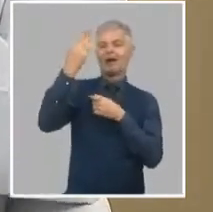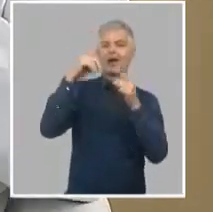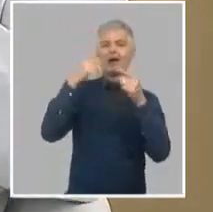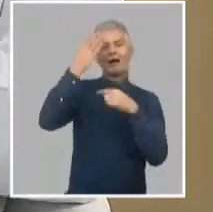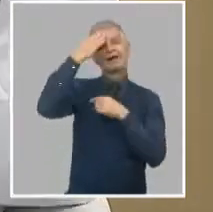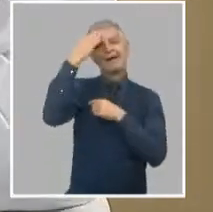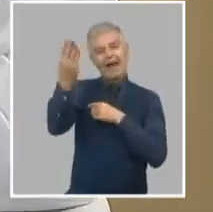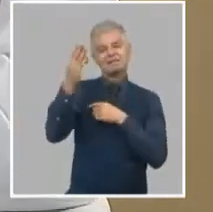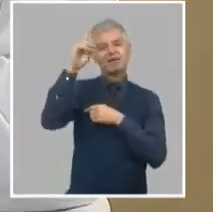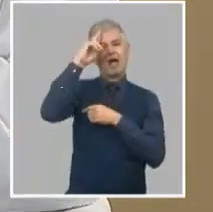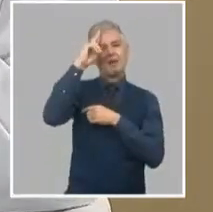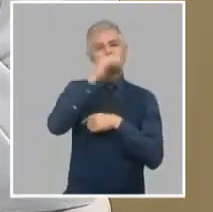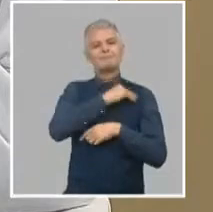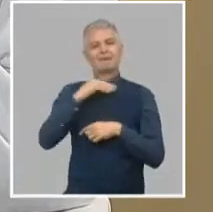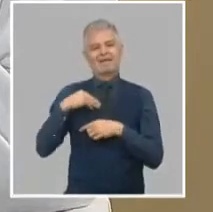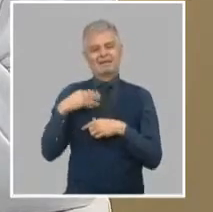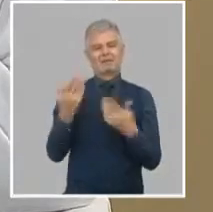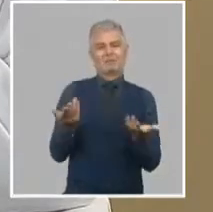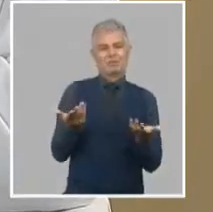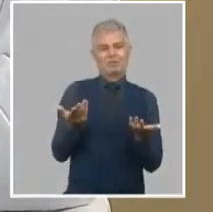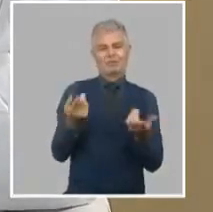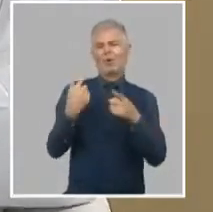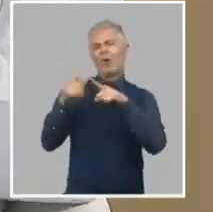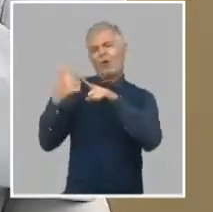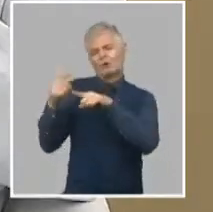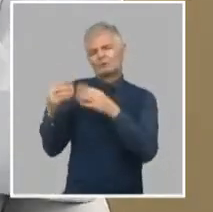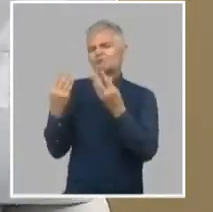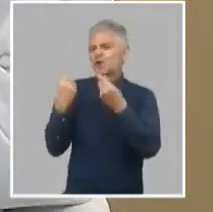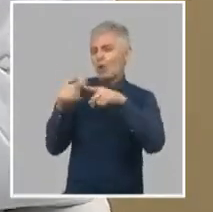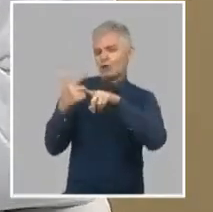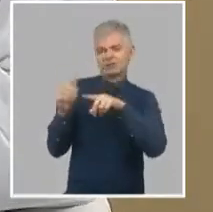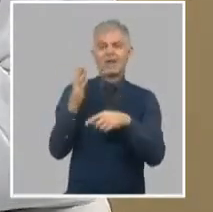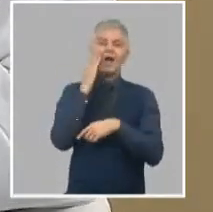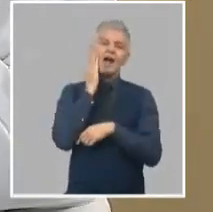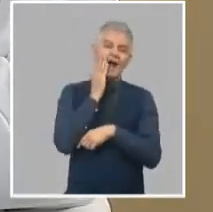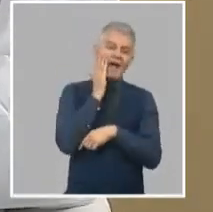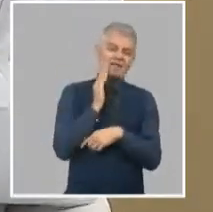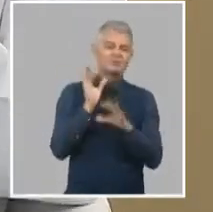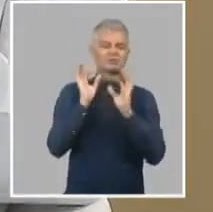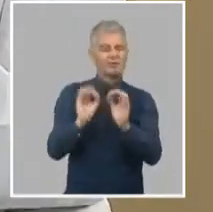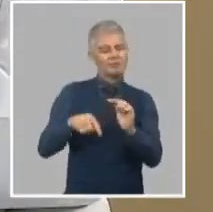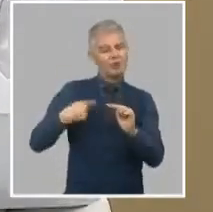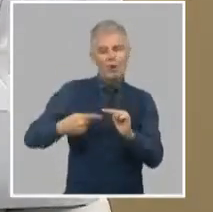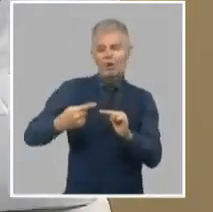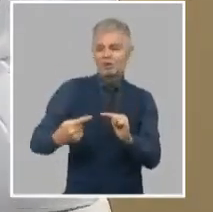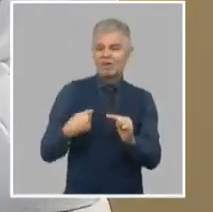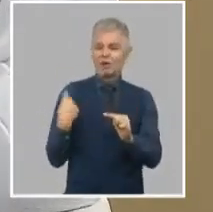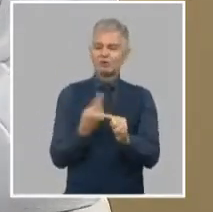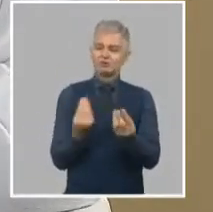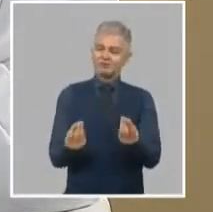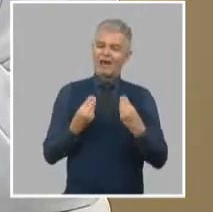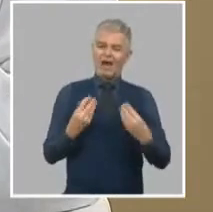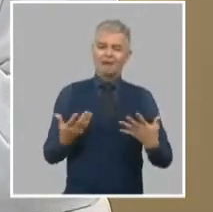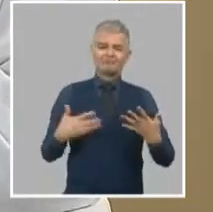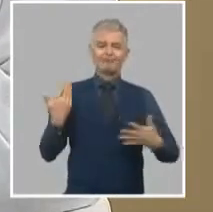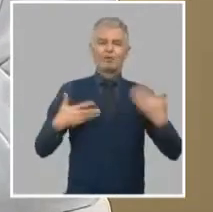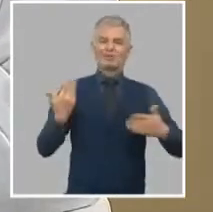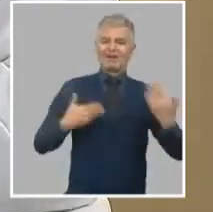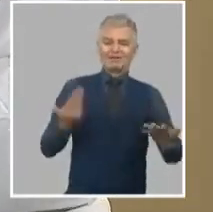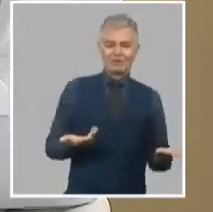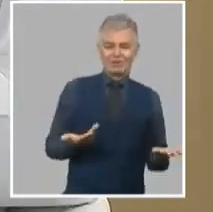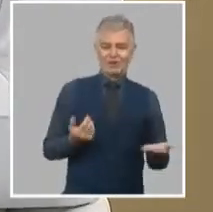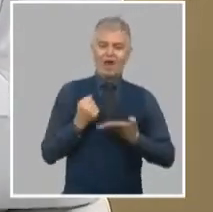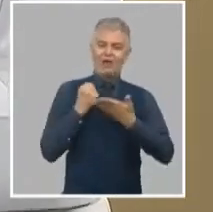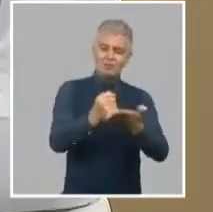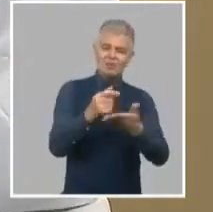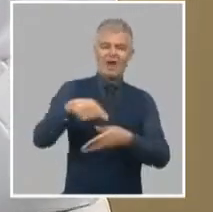y una serie de muestras más de cariño que todos los días nos inspiraban a seguir ayudando a ese pueblo.